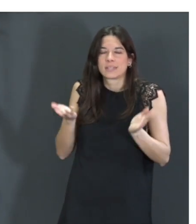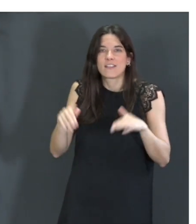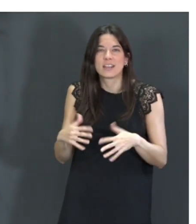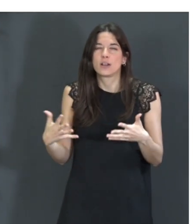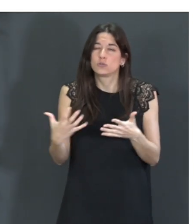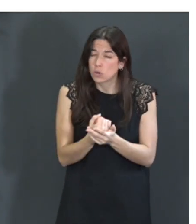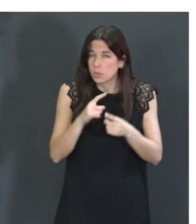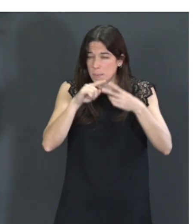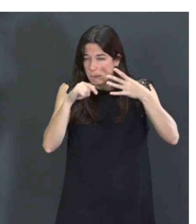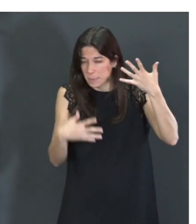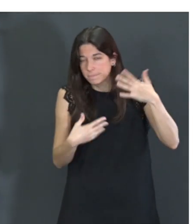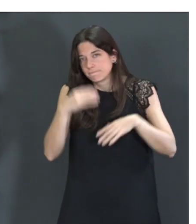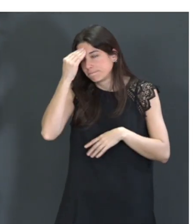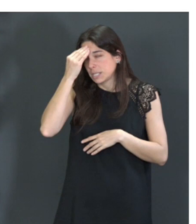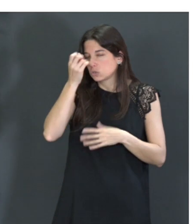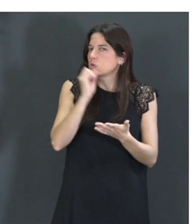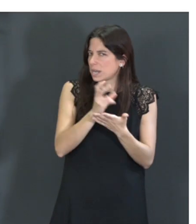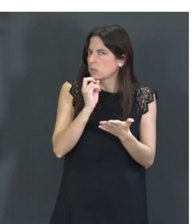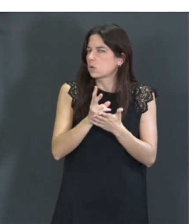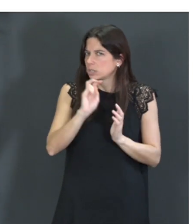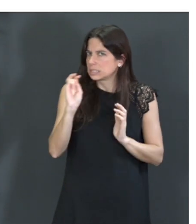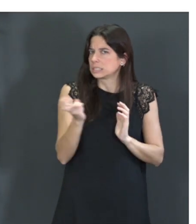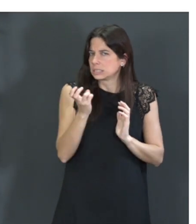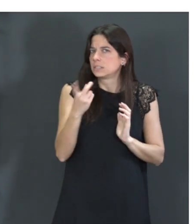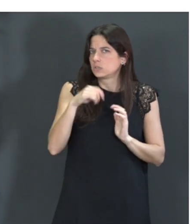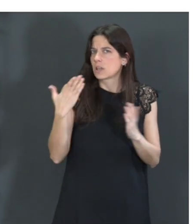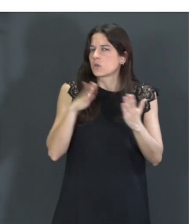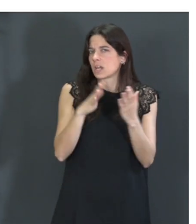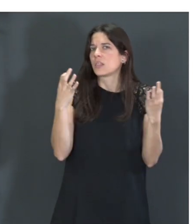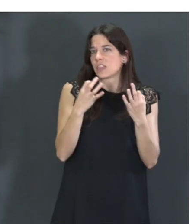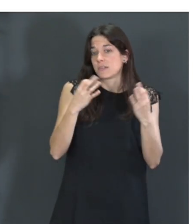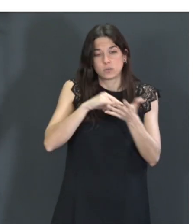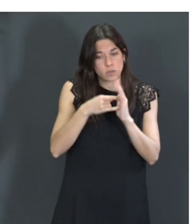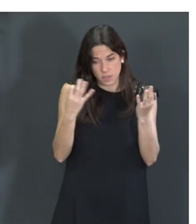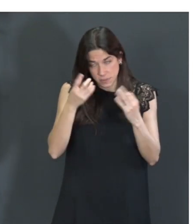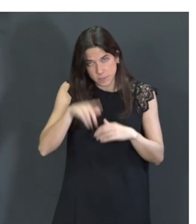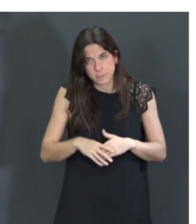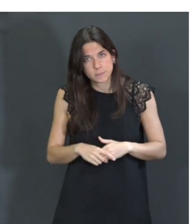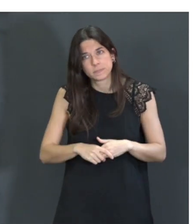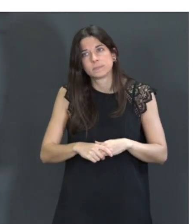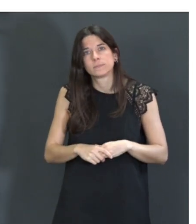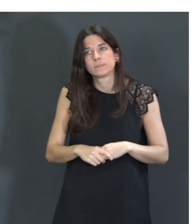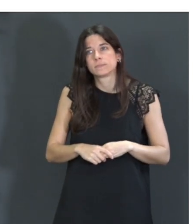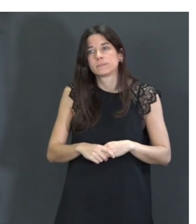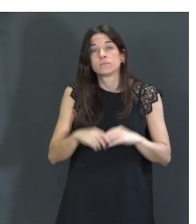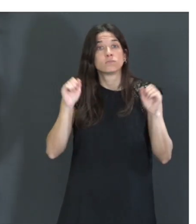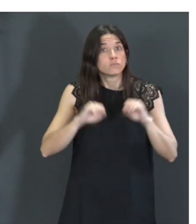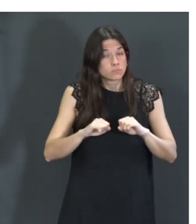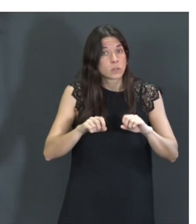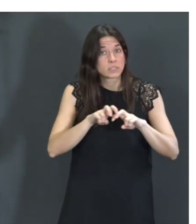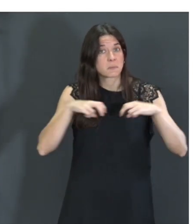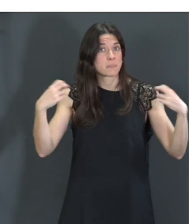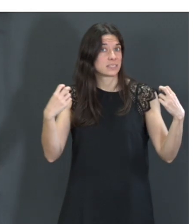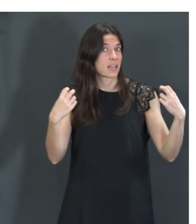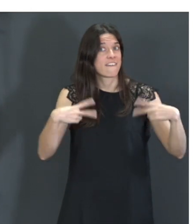que es algo que es un reto que tenemos que enfrentarnos y hay que solucionarlo. Vale, pues vamos a acabar la mesa con